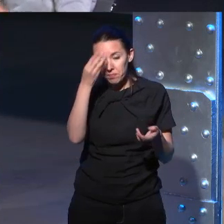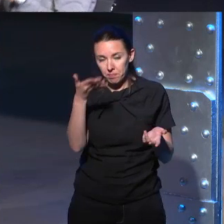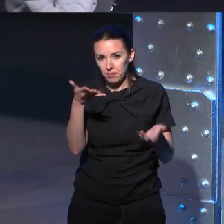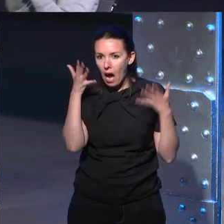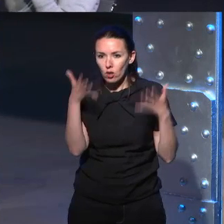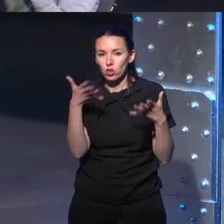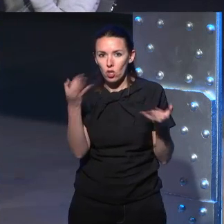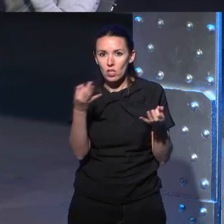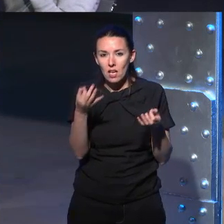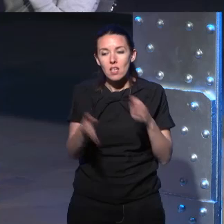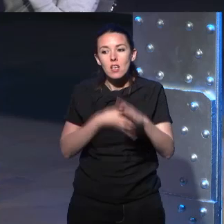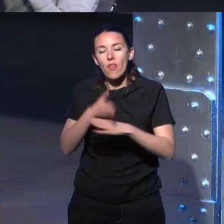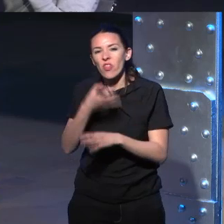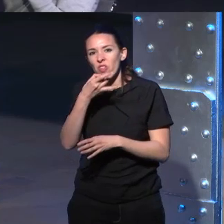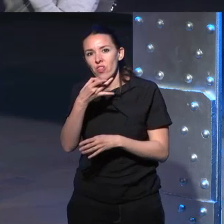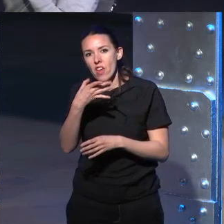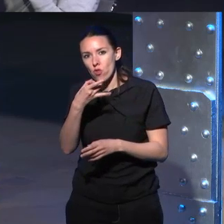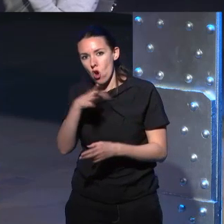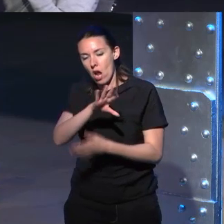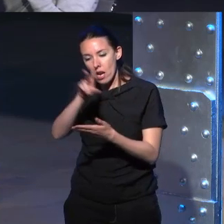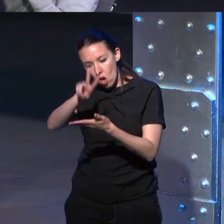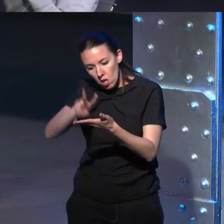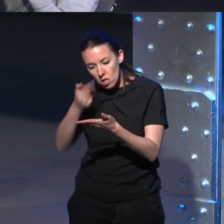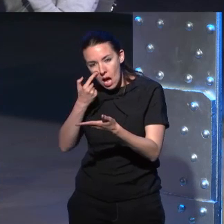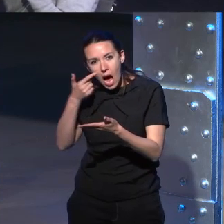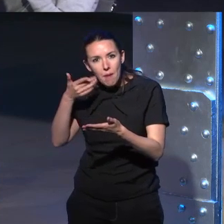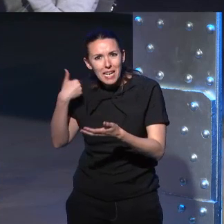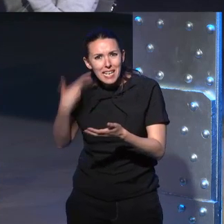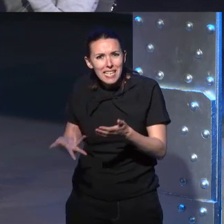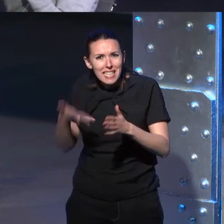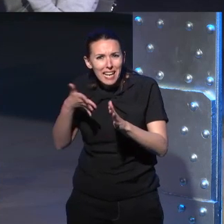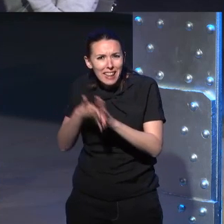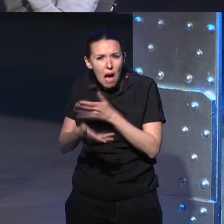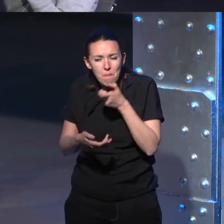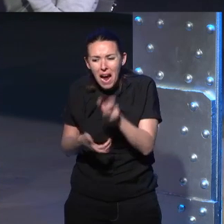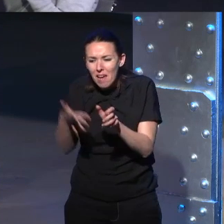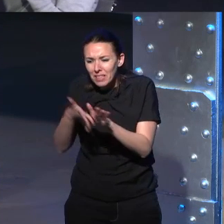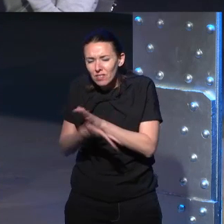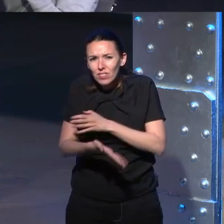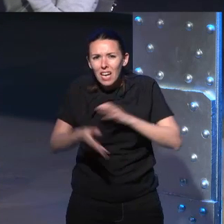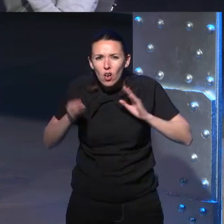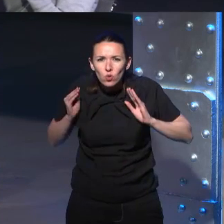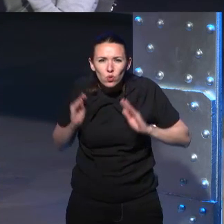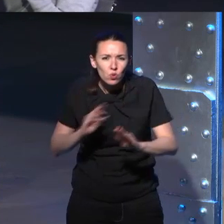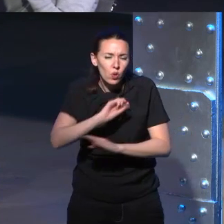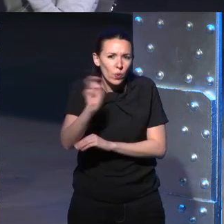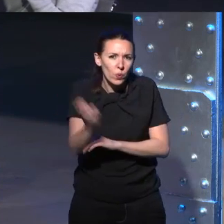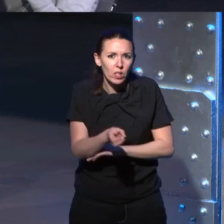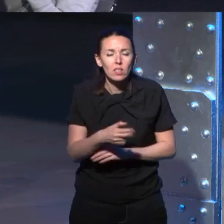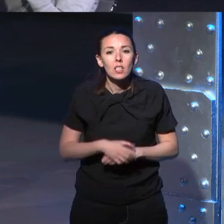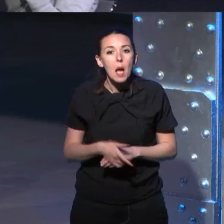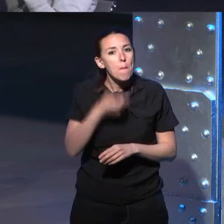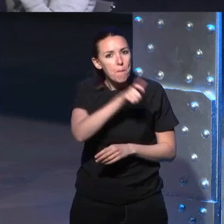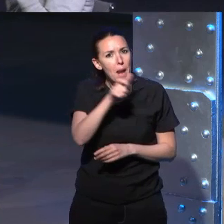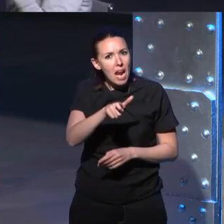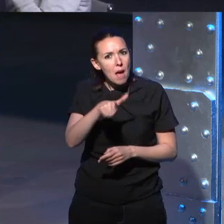vivamente, es ir al diccionario y enterarse de la riqueza cromática que hay en esta cantidad de Y son palabras. palabras de